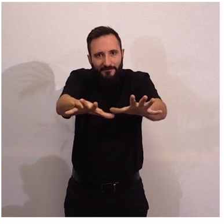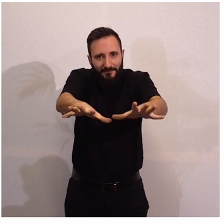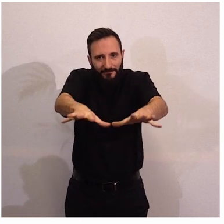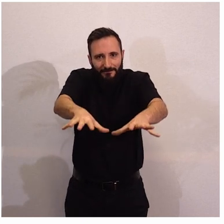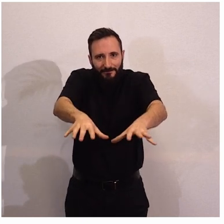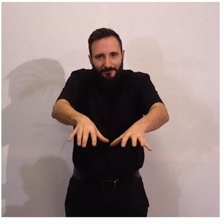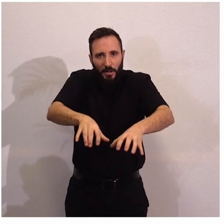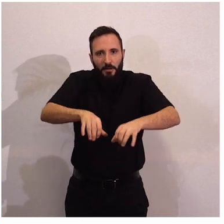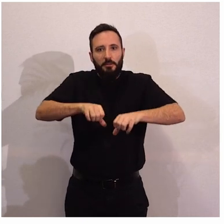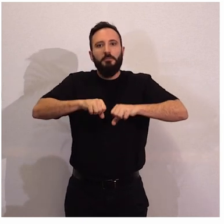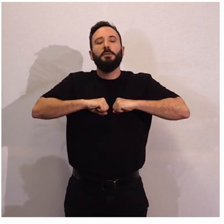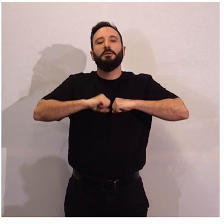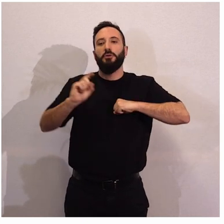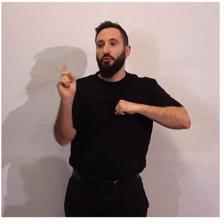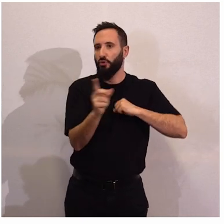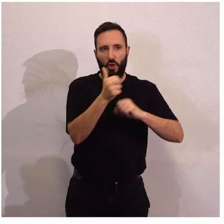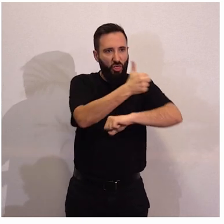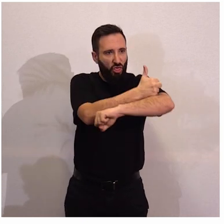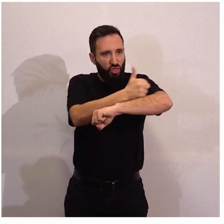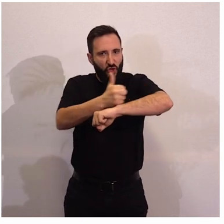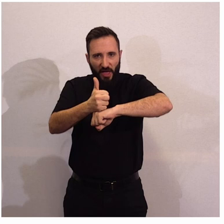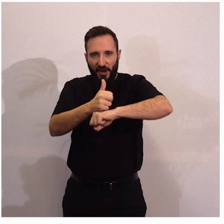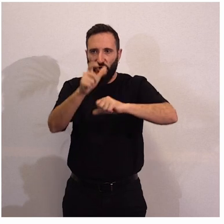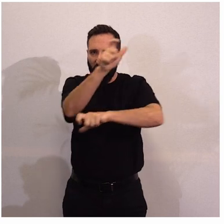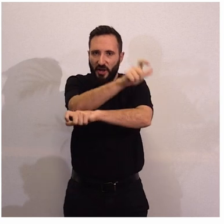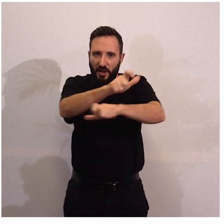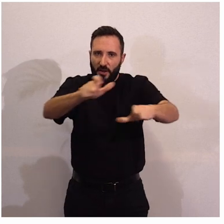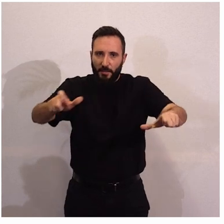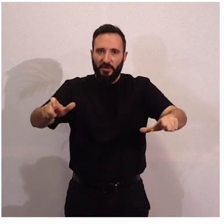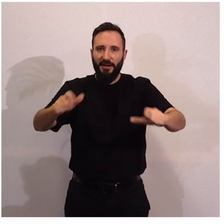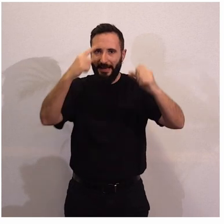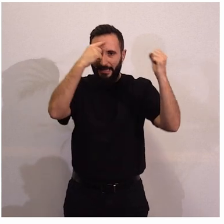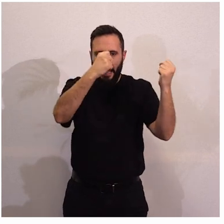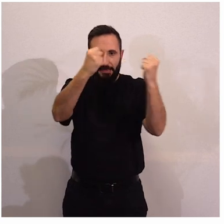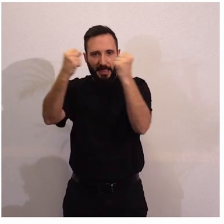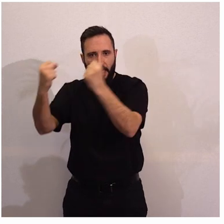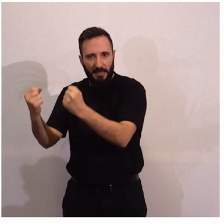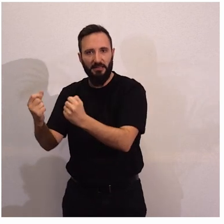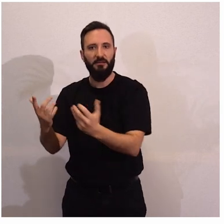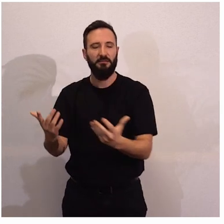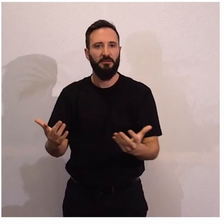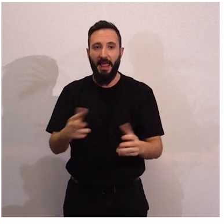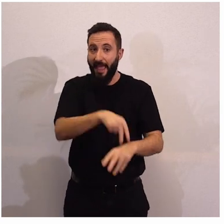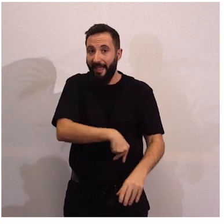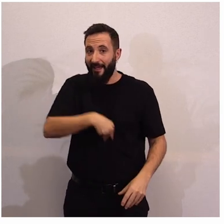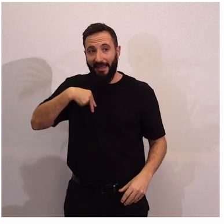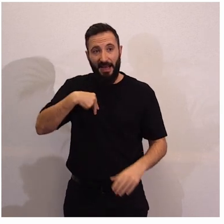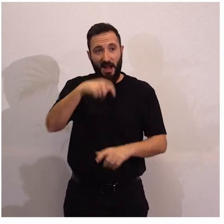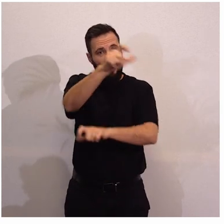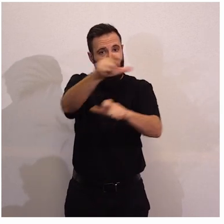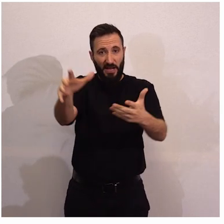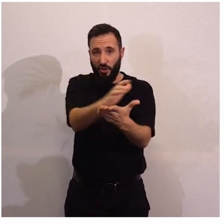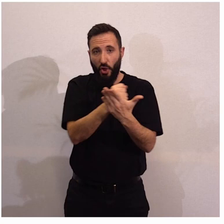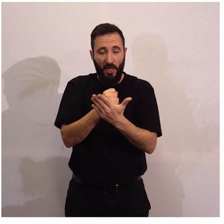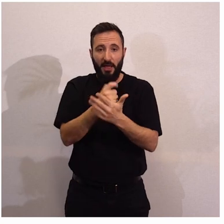completando la ciudadanía, las personas, las entidades, ¿no? En general la ciudadanía, e